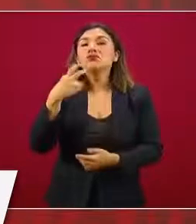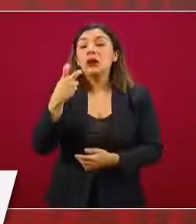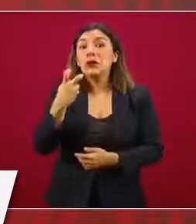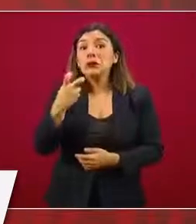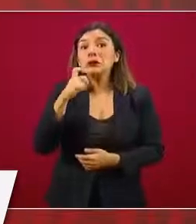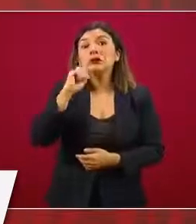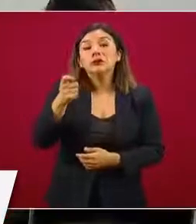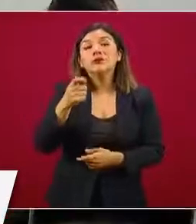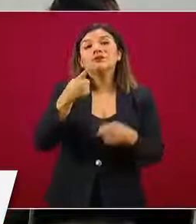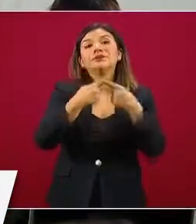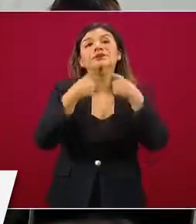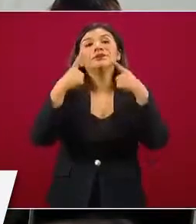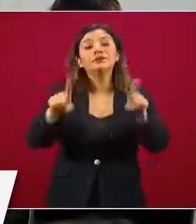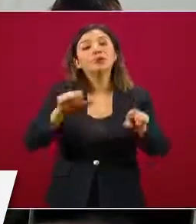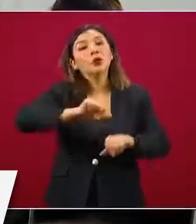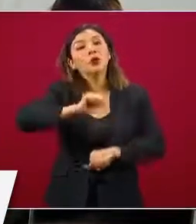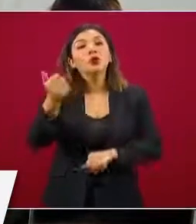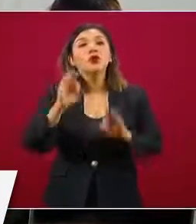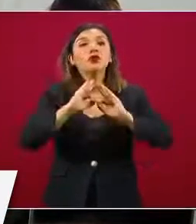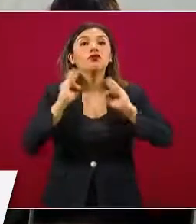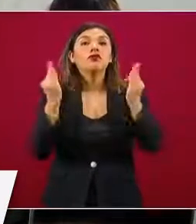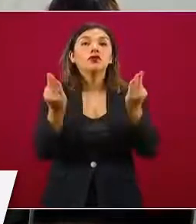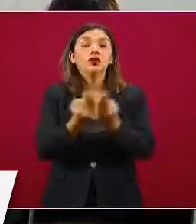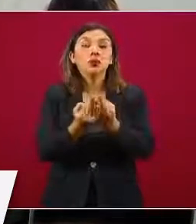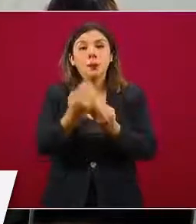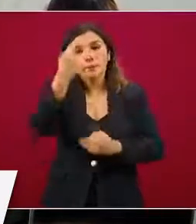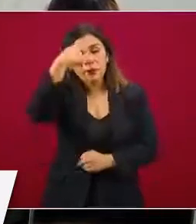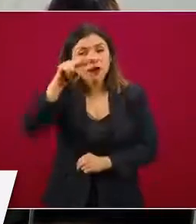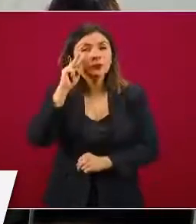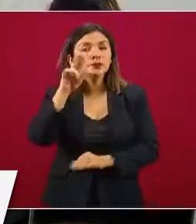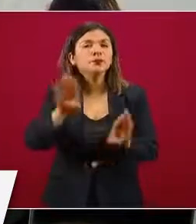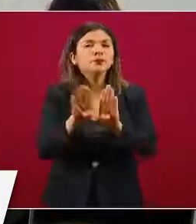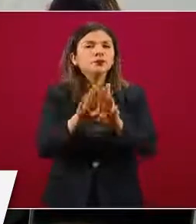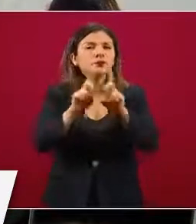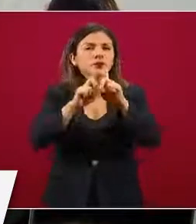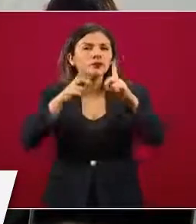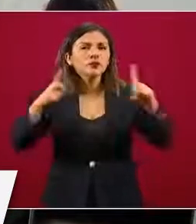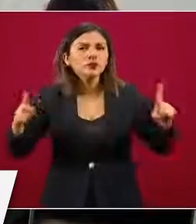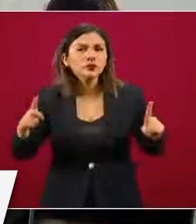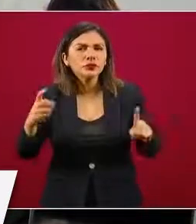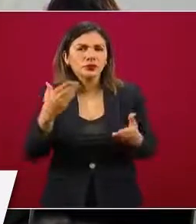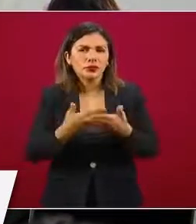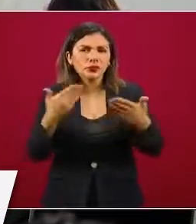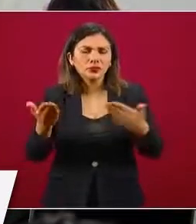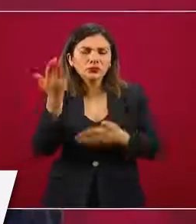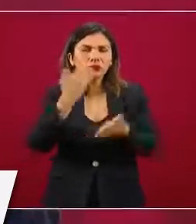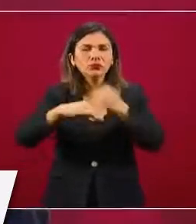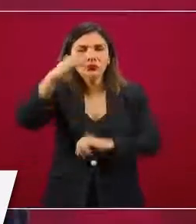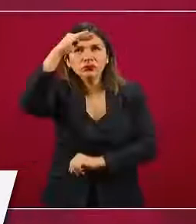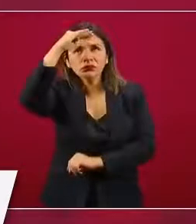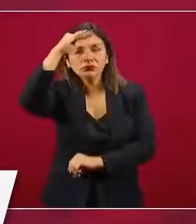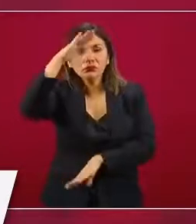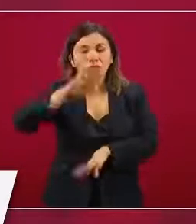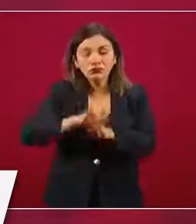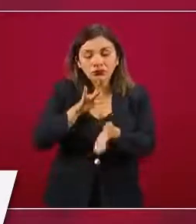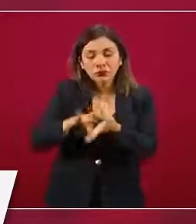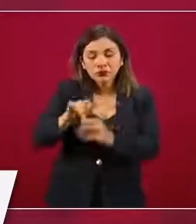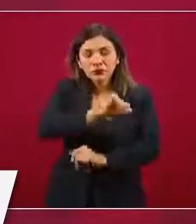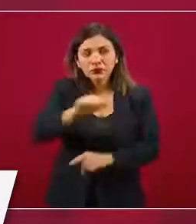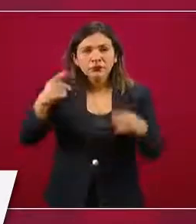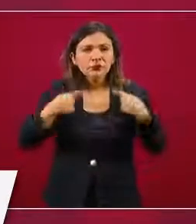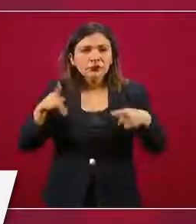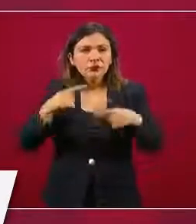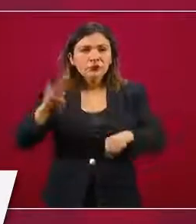Pues es otra forma de ver el desarrollo, pensar más en la gente, pensar más